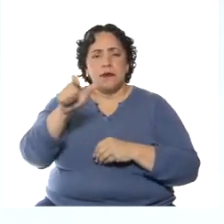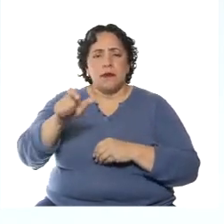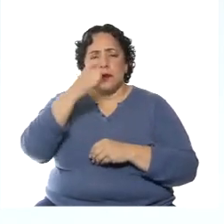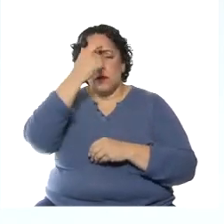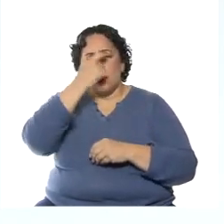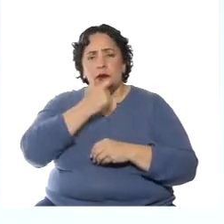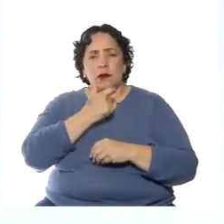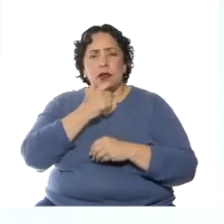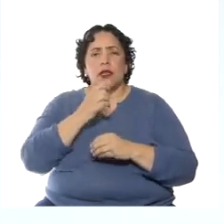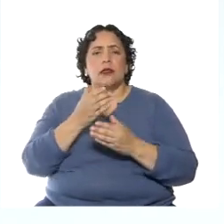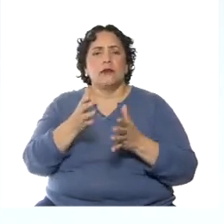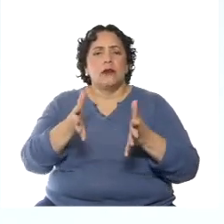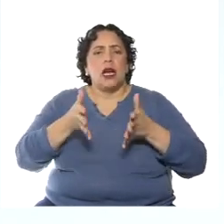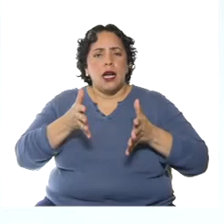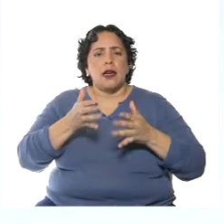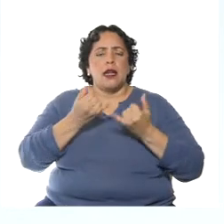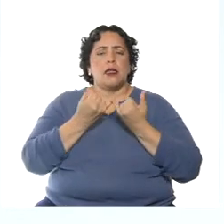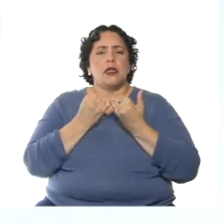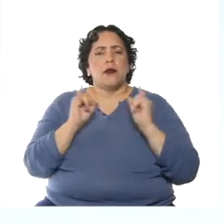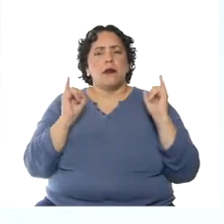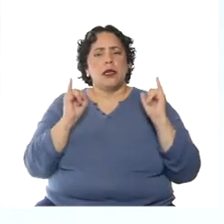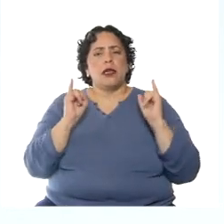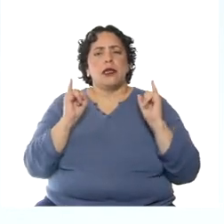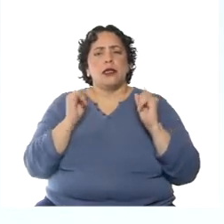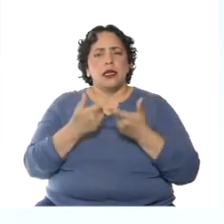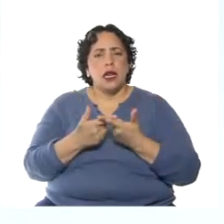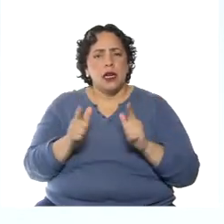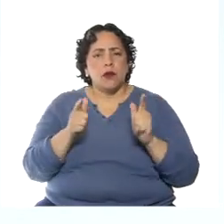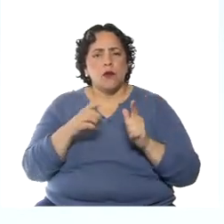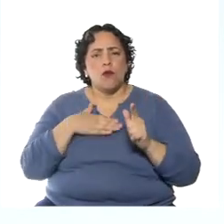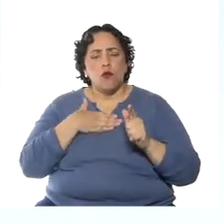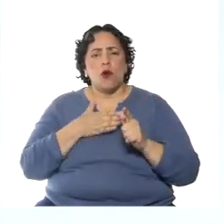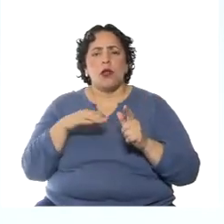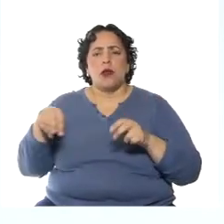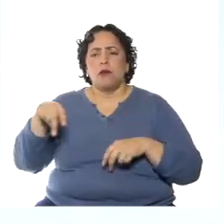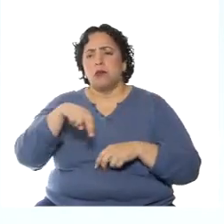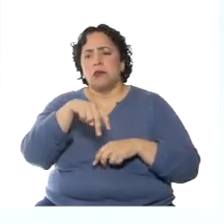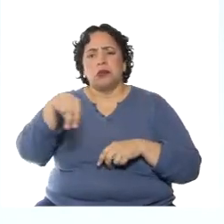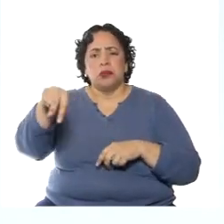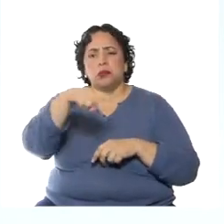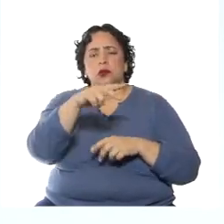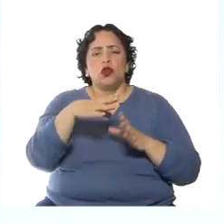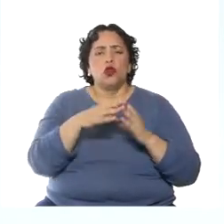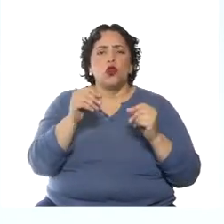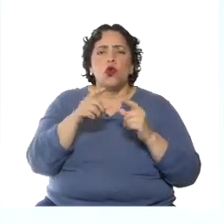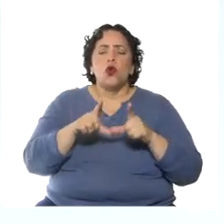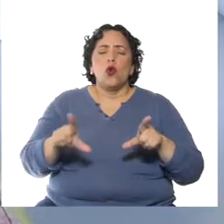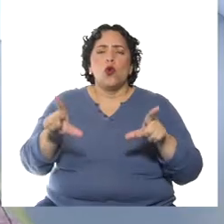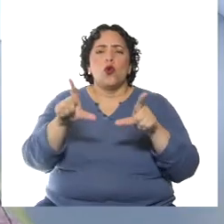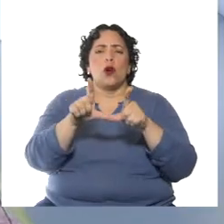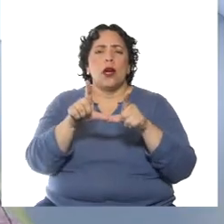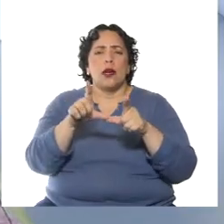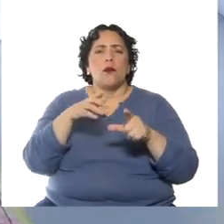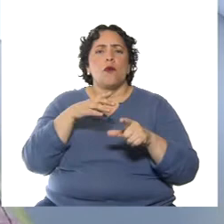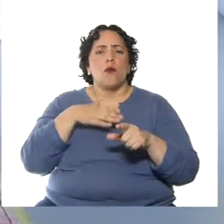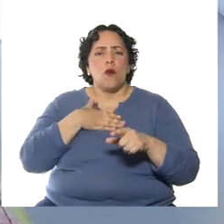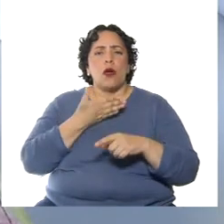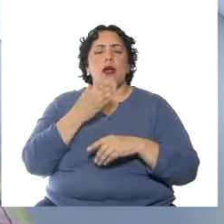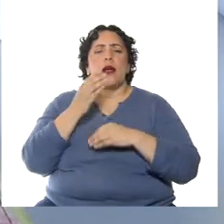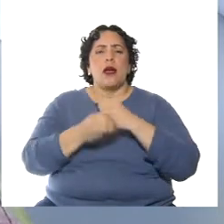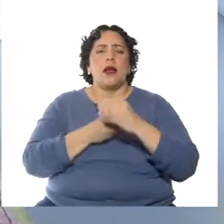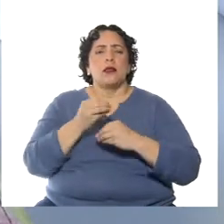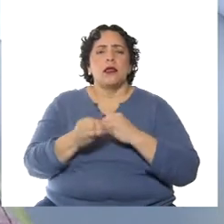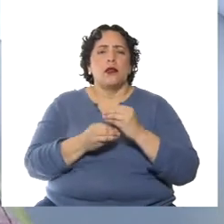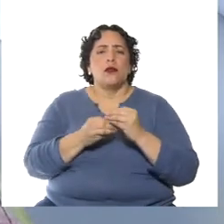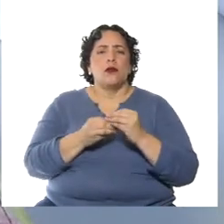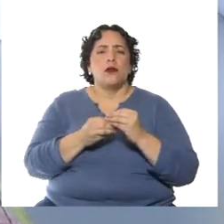visuales ganar independencia, autonomía, desplazarse de manera autónoma por todos los entornos y contextos donde deban hacerlo.